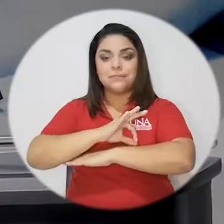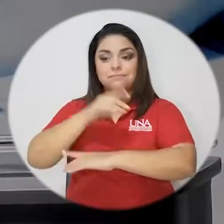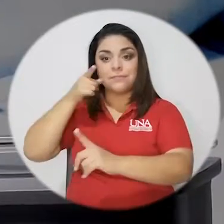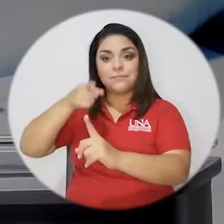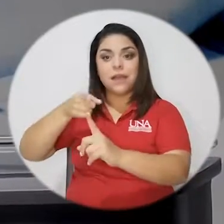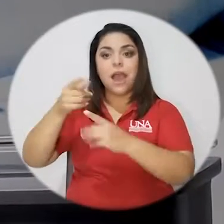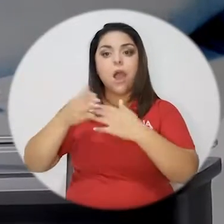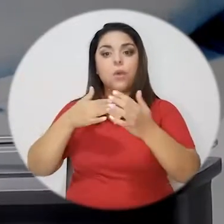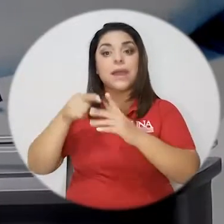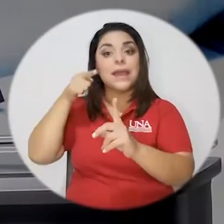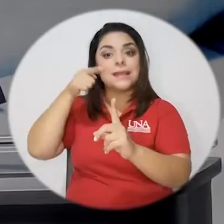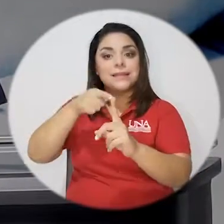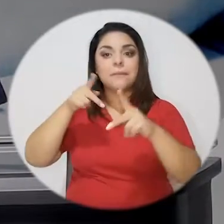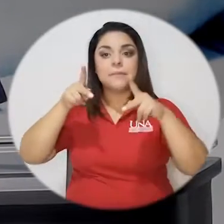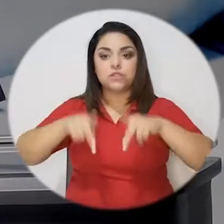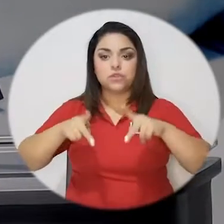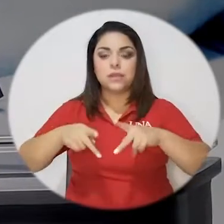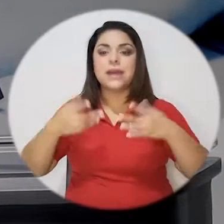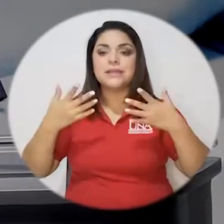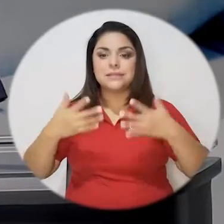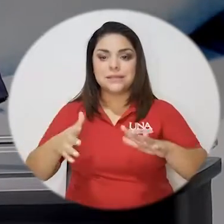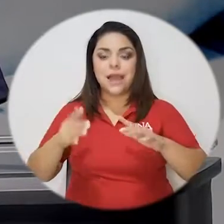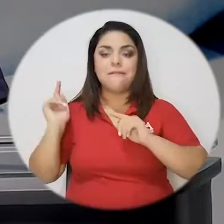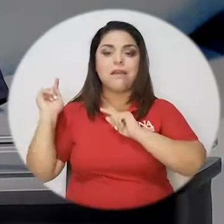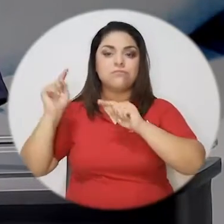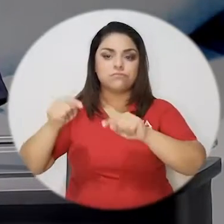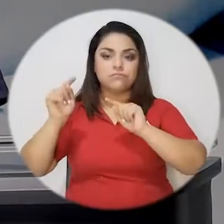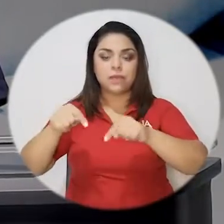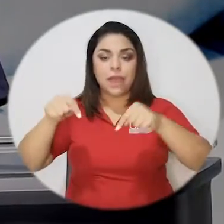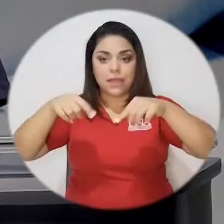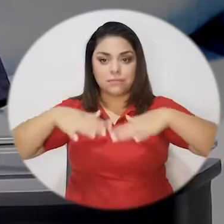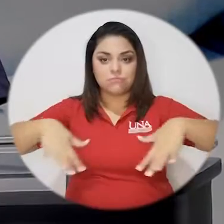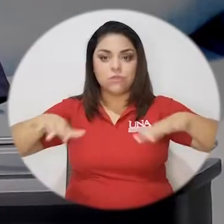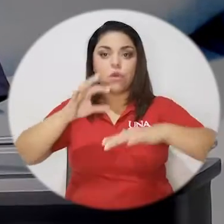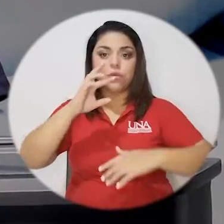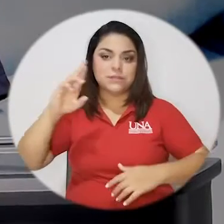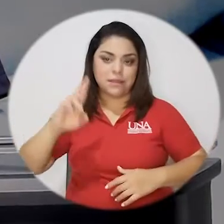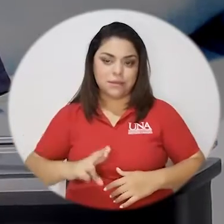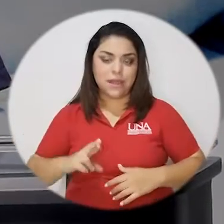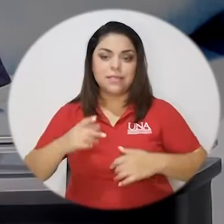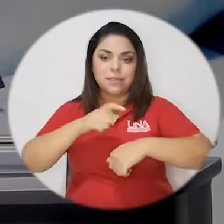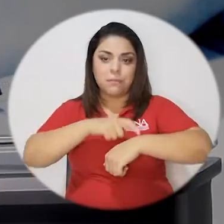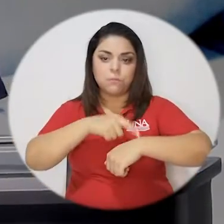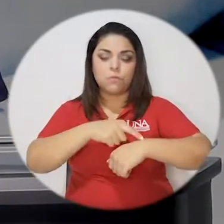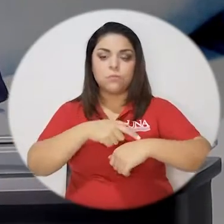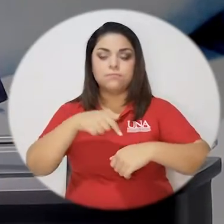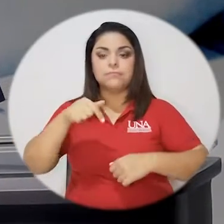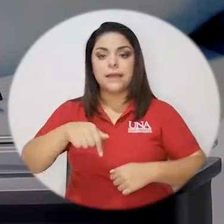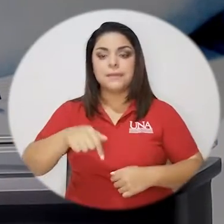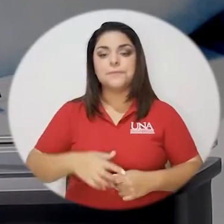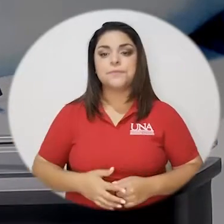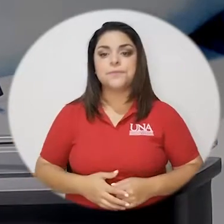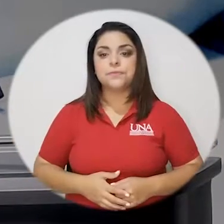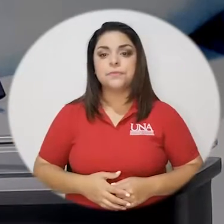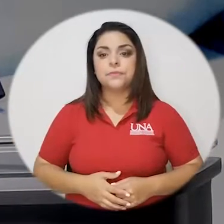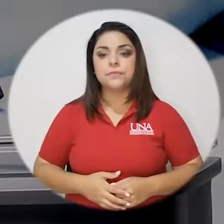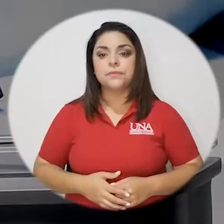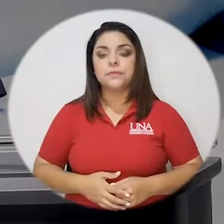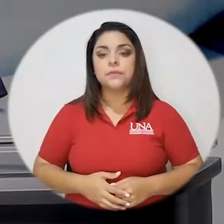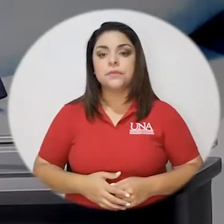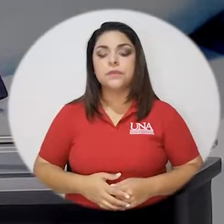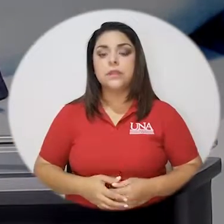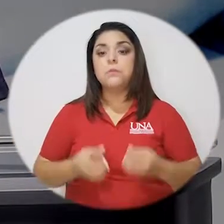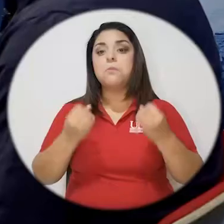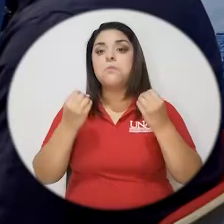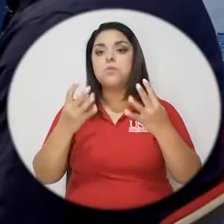persona ya había pasado varios días en territorio costarricense. Y en efecto, mucha agua ha pasado por debajo